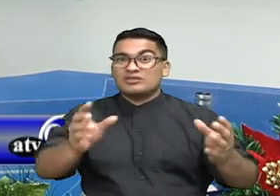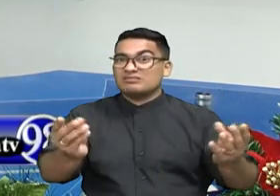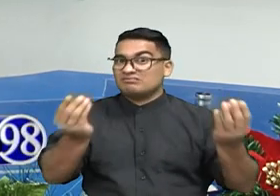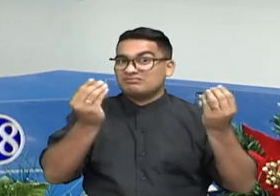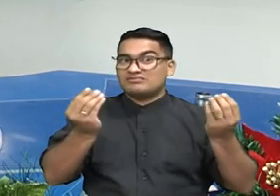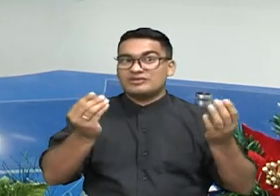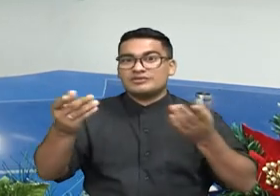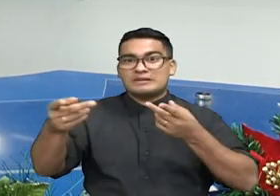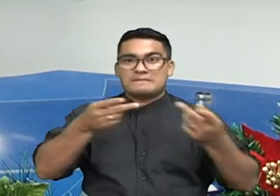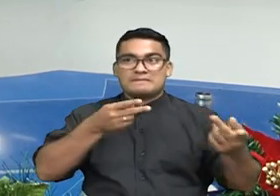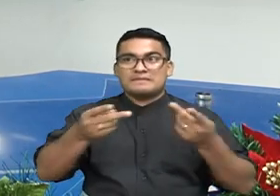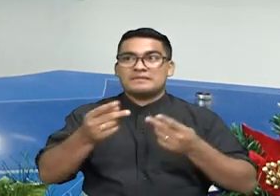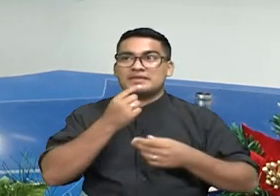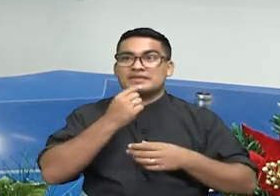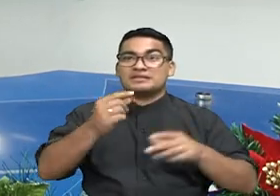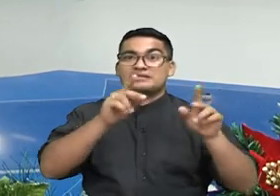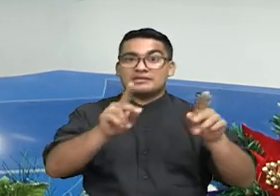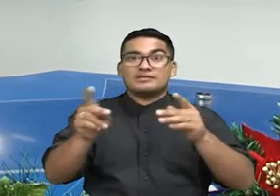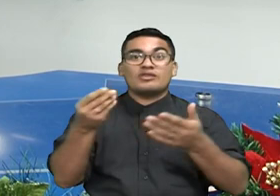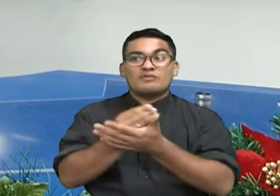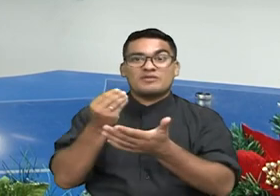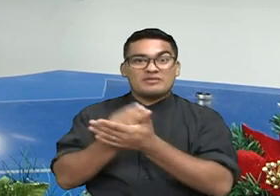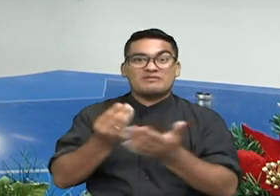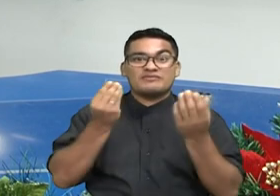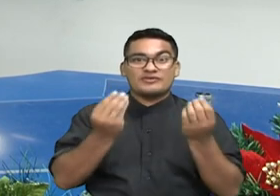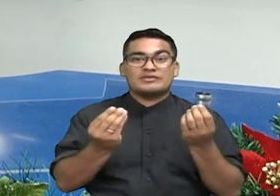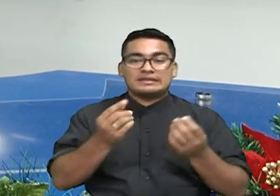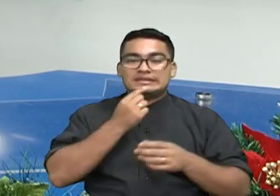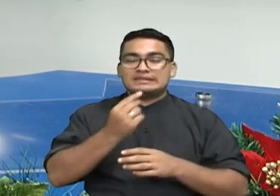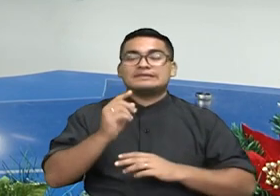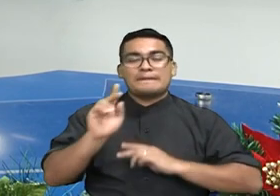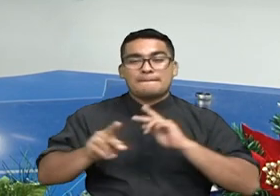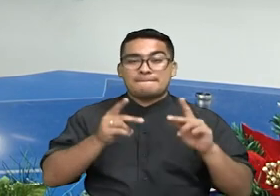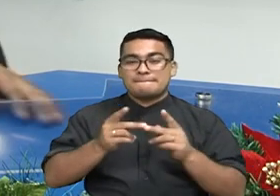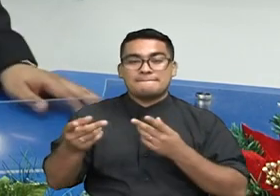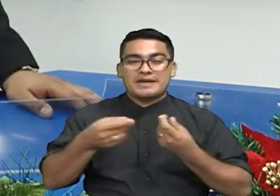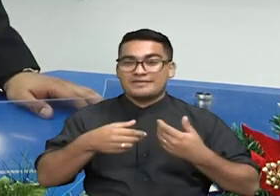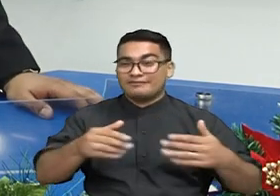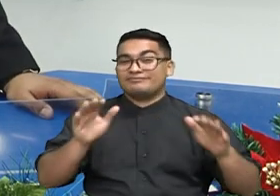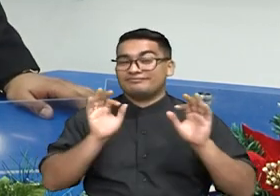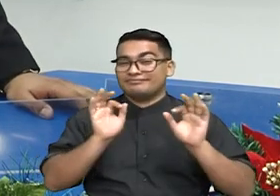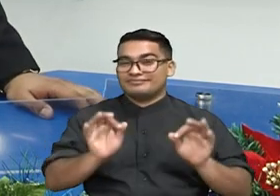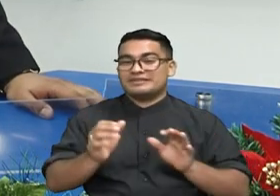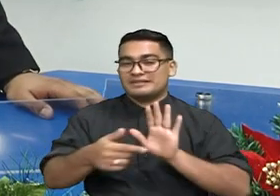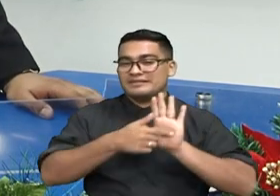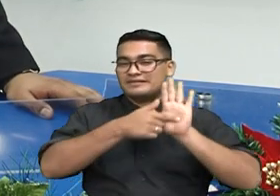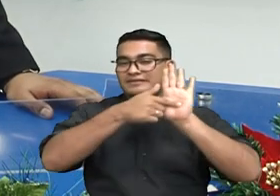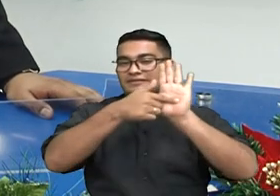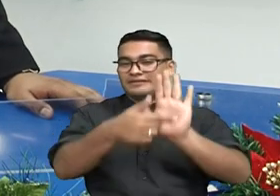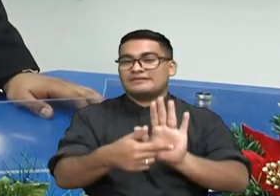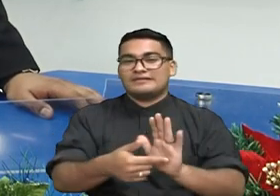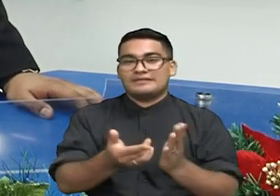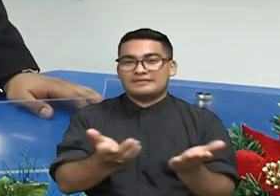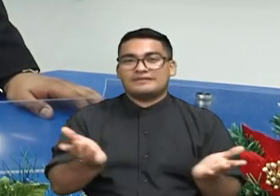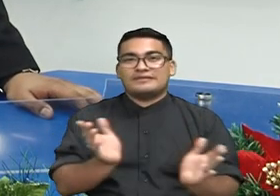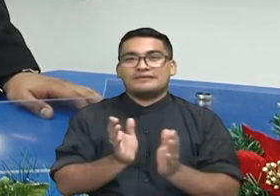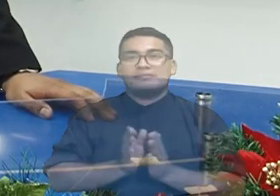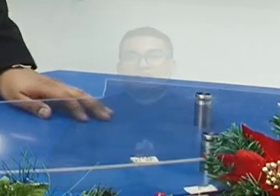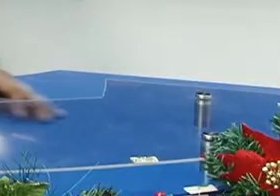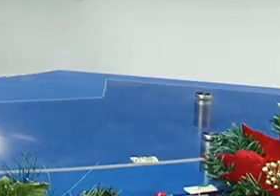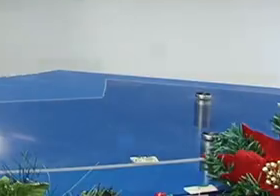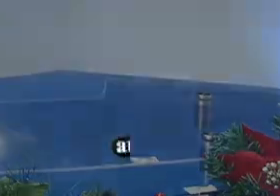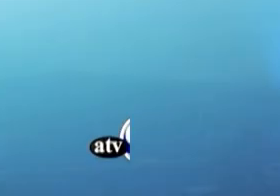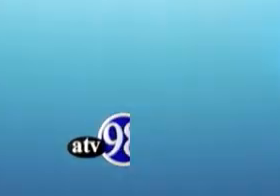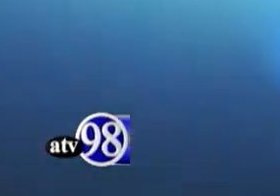totalmente llenos de compradores. Los comerciantes reportan excelentes ventas. El detalle se los presentamos a continuación.